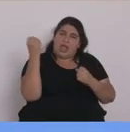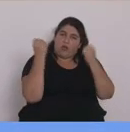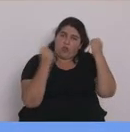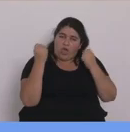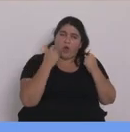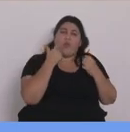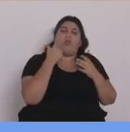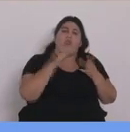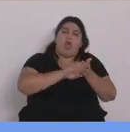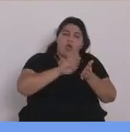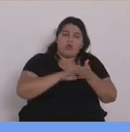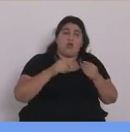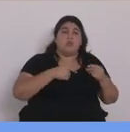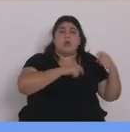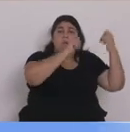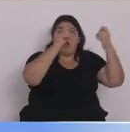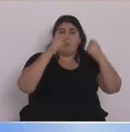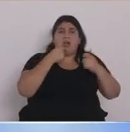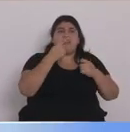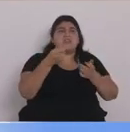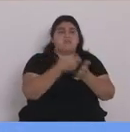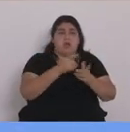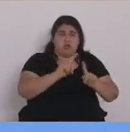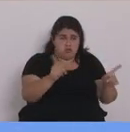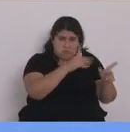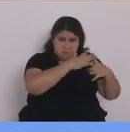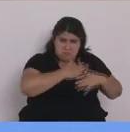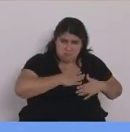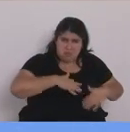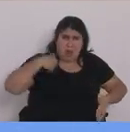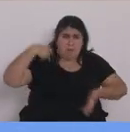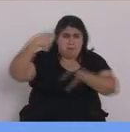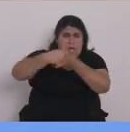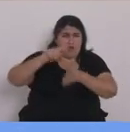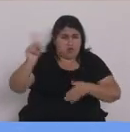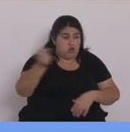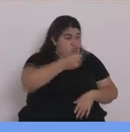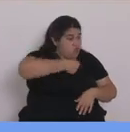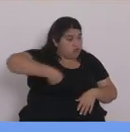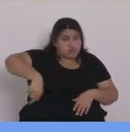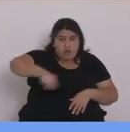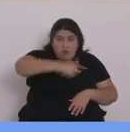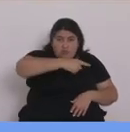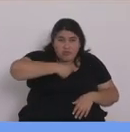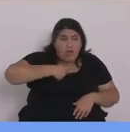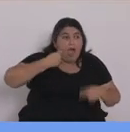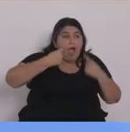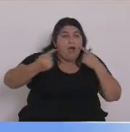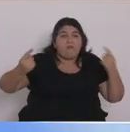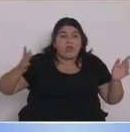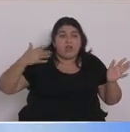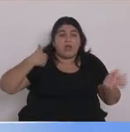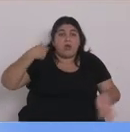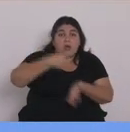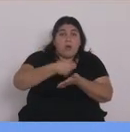están con el cartelito, no le paguemos al fondo, quédese tranquilo que no le vamos a pagar, y no sé si alguno de nosotros que está acá vive cuando le